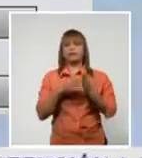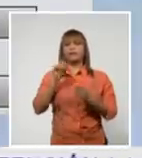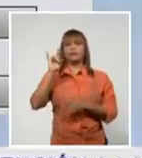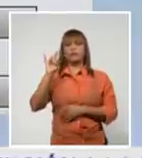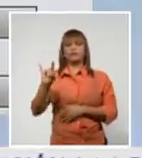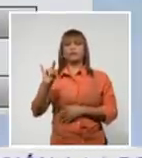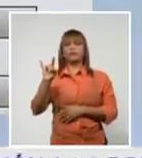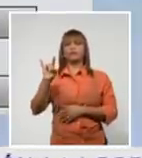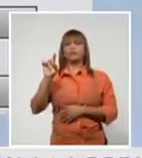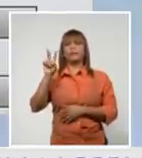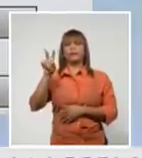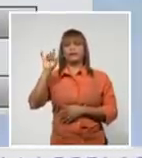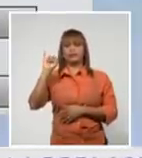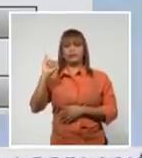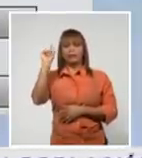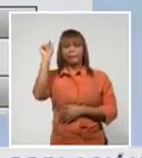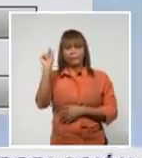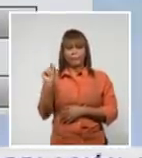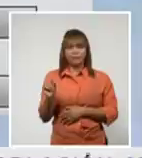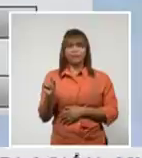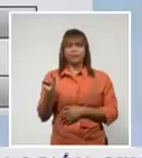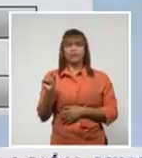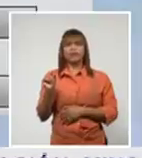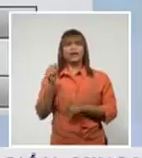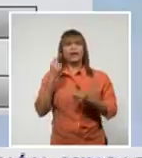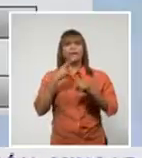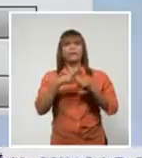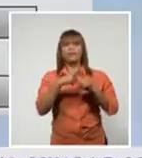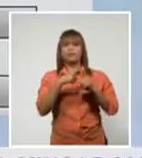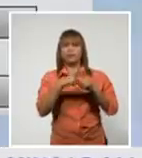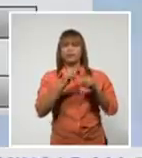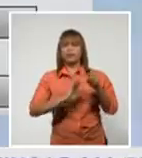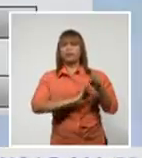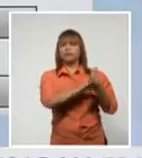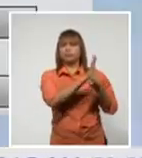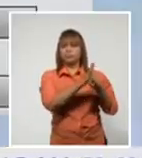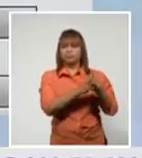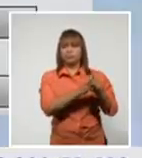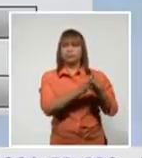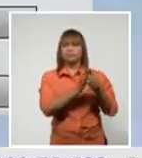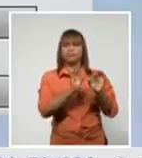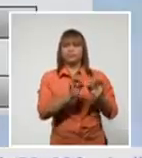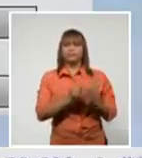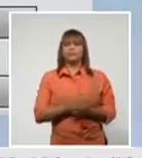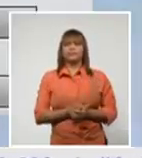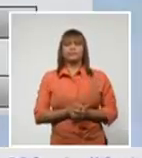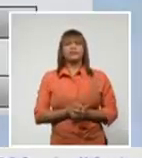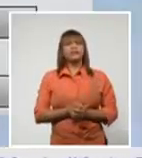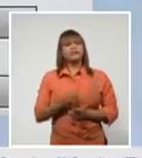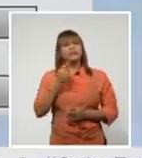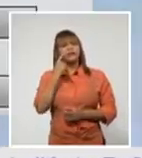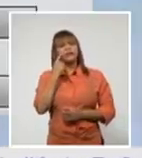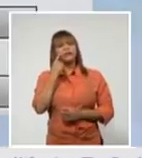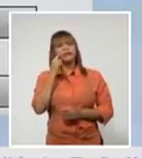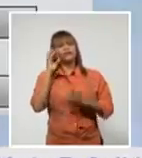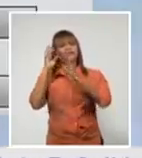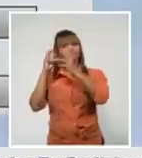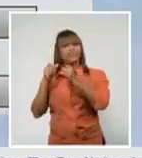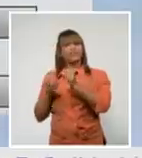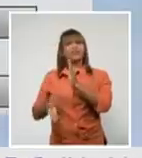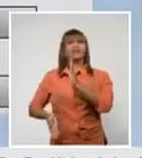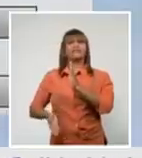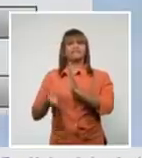34.029.996 personas que han sido diagnosticadas con la enfermedad. Fíjense qué clase de cifra.